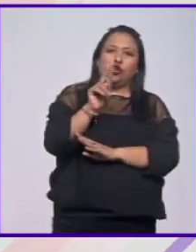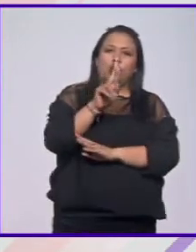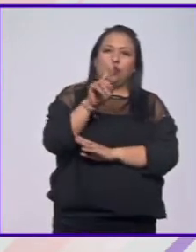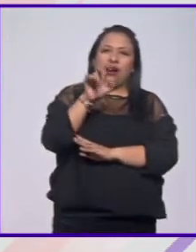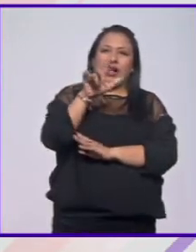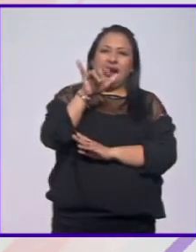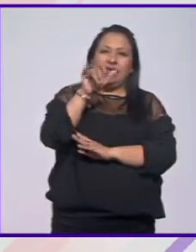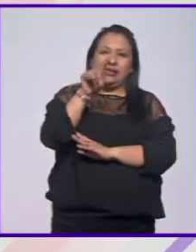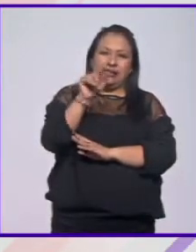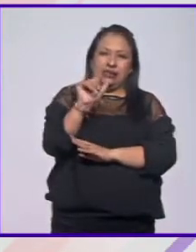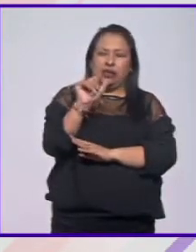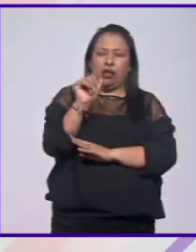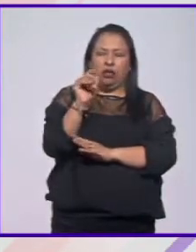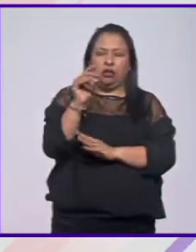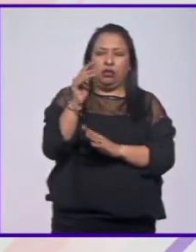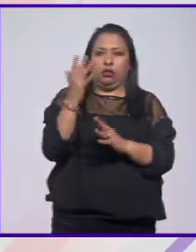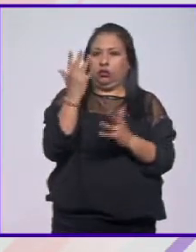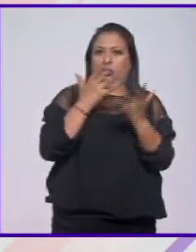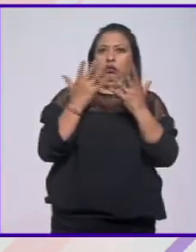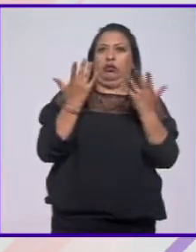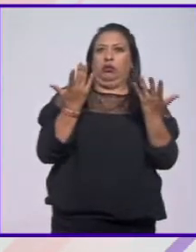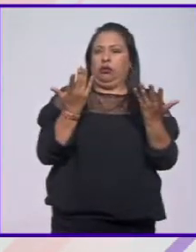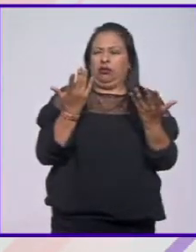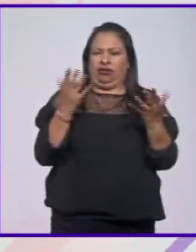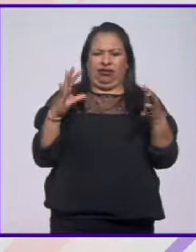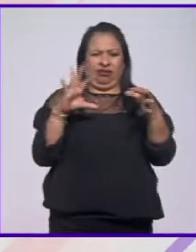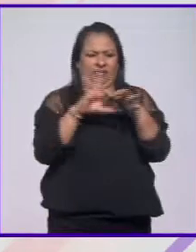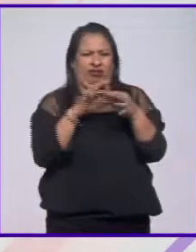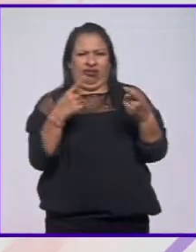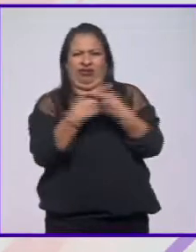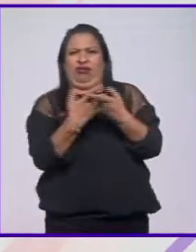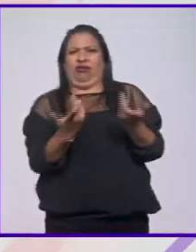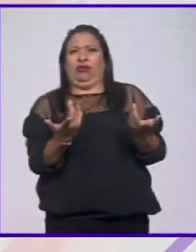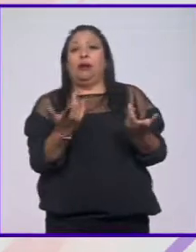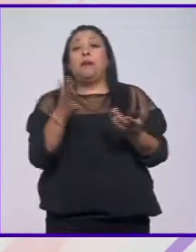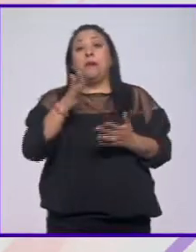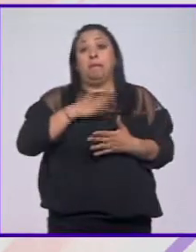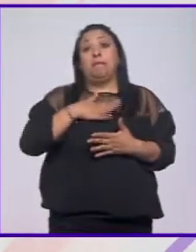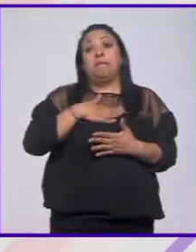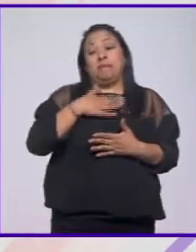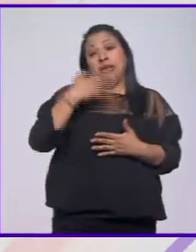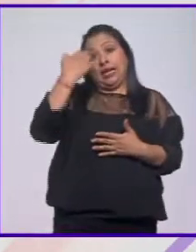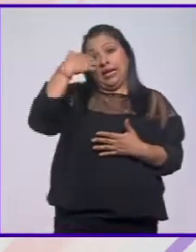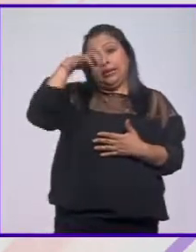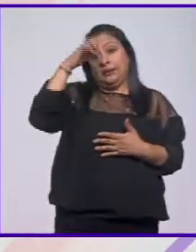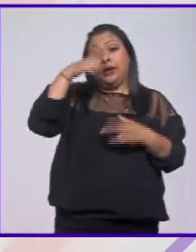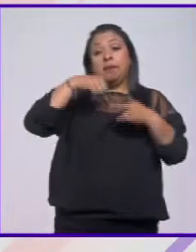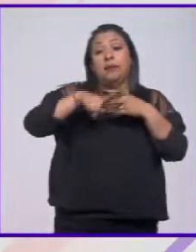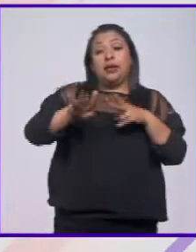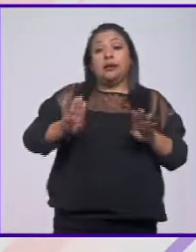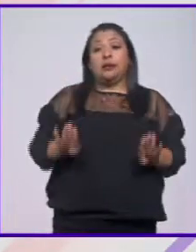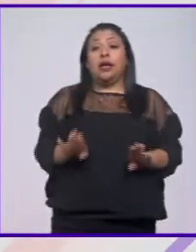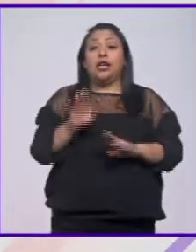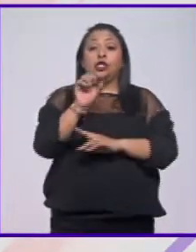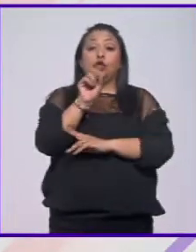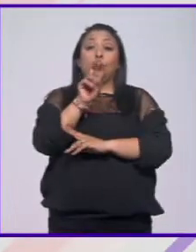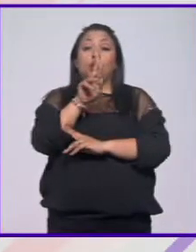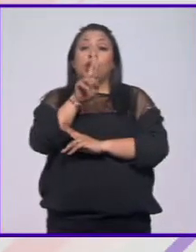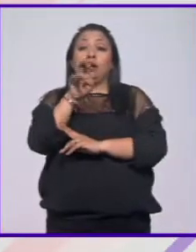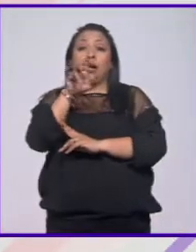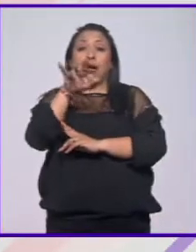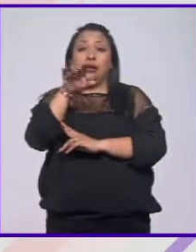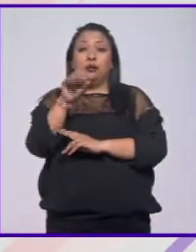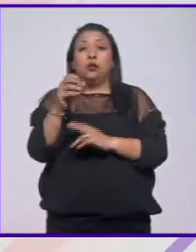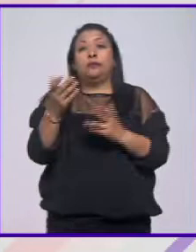de alguna manera descontrola un poco porque no viene al caso, pero como mi trayectoria empezó en el surrealismo, entonces,